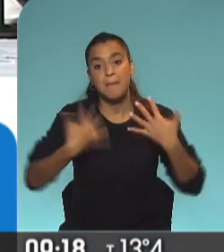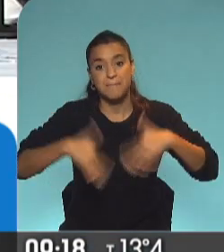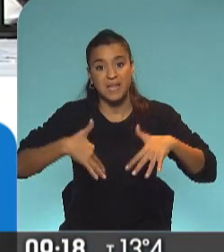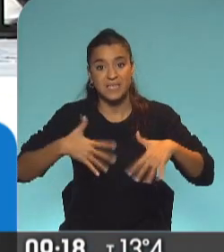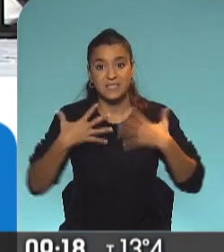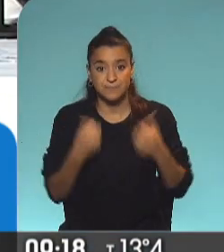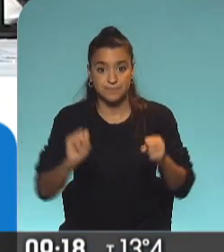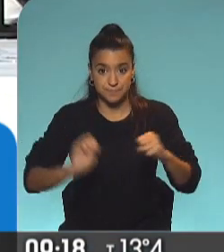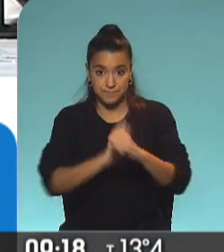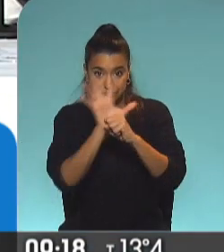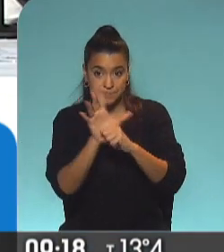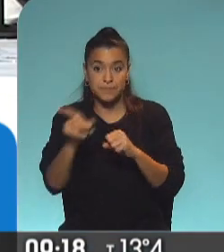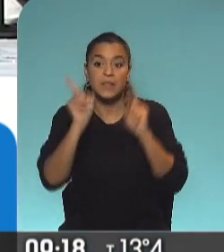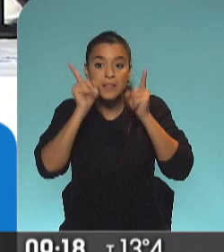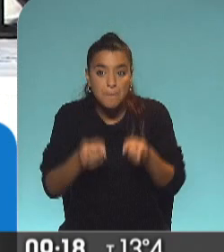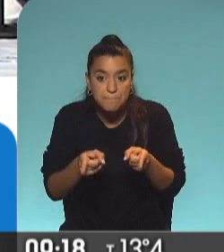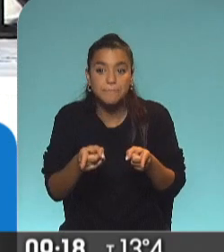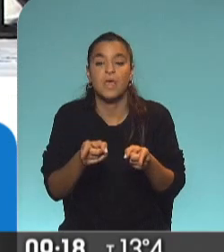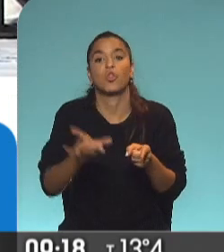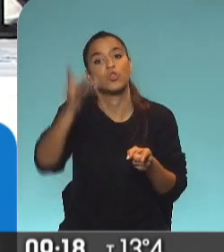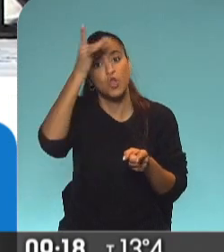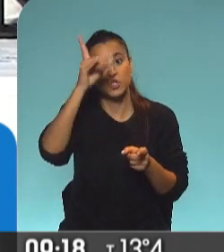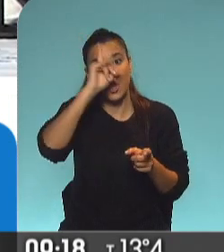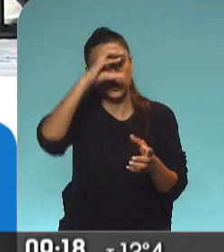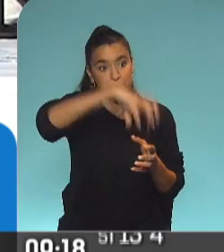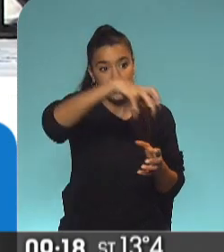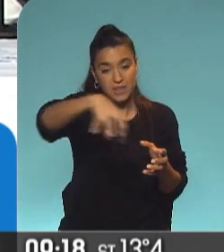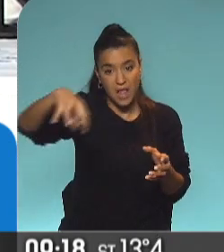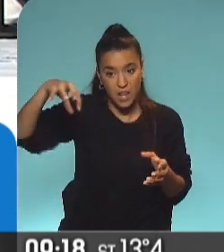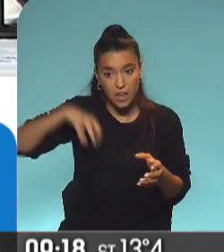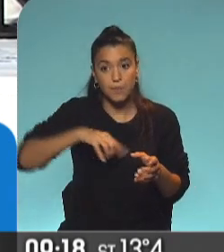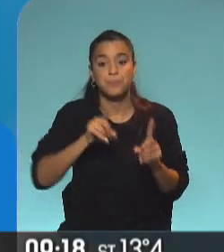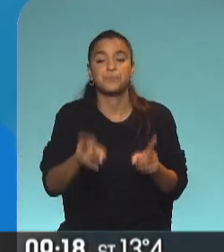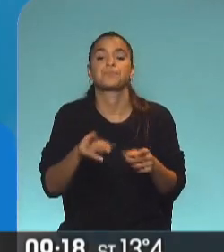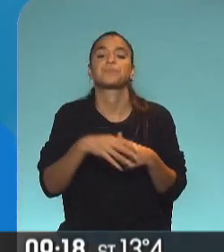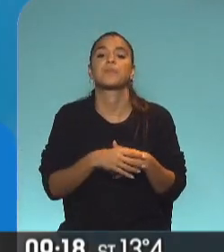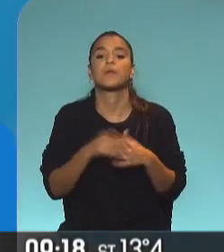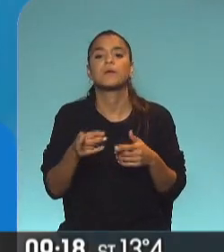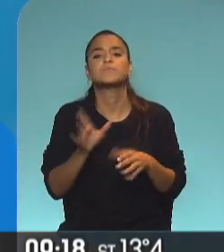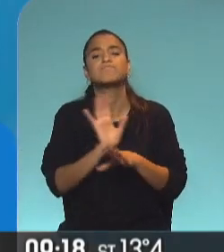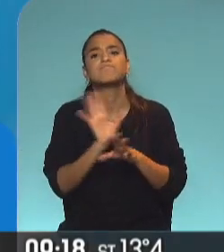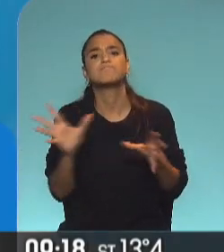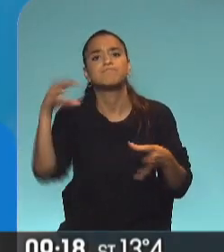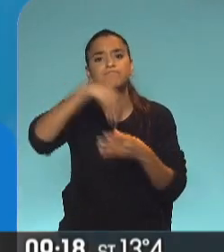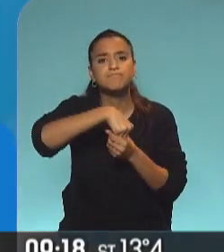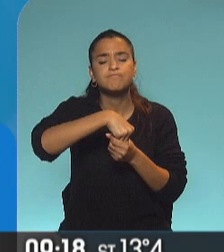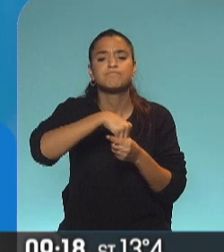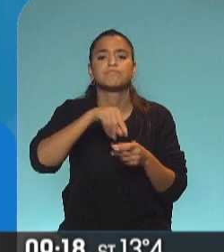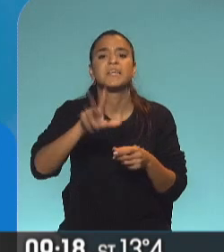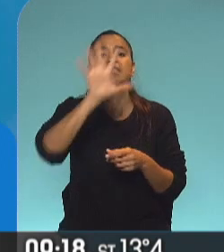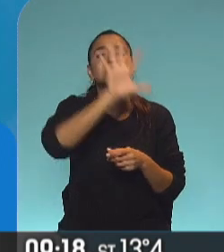federal COVID-19, además de estos 12 hospitales o estos 12 hospitales modulares, formaron parte y forman parte